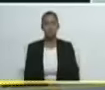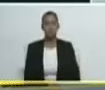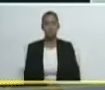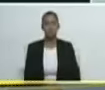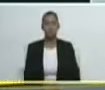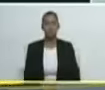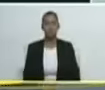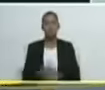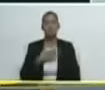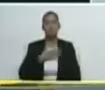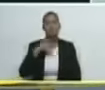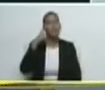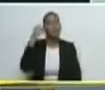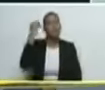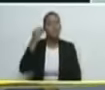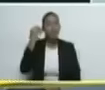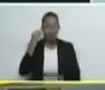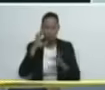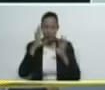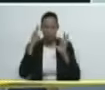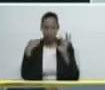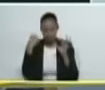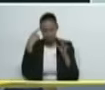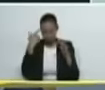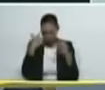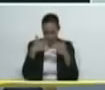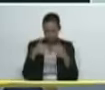Y buscando inspiración,